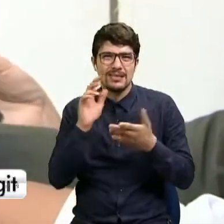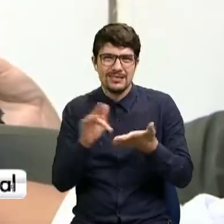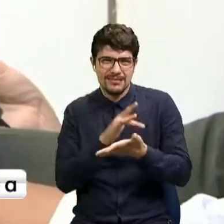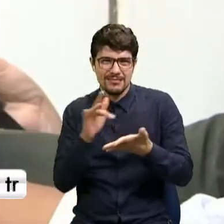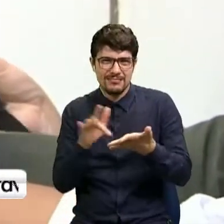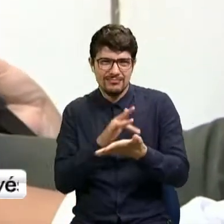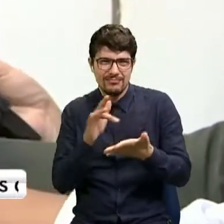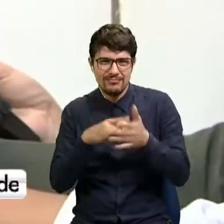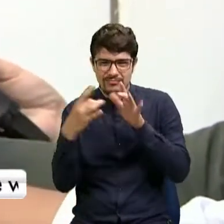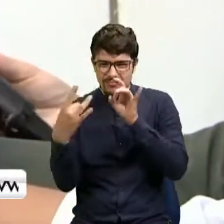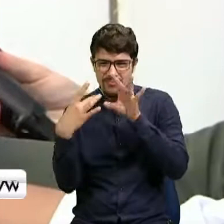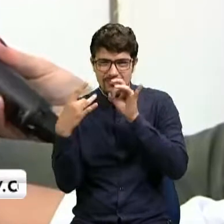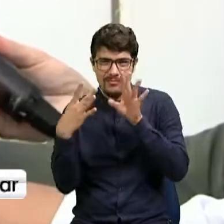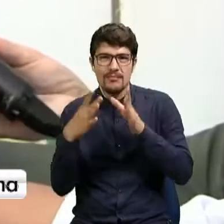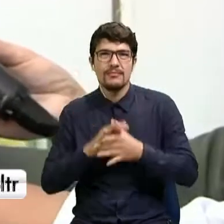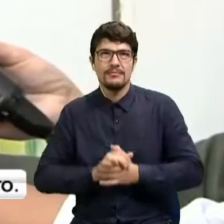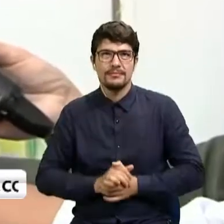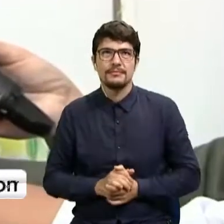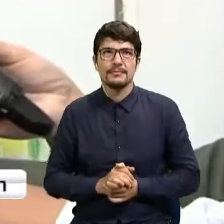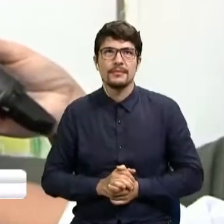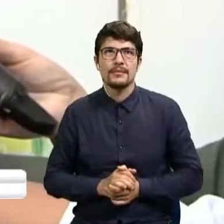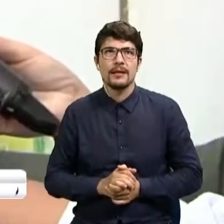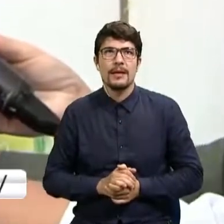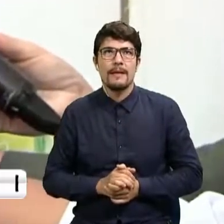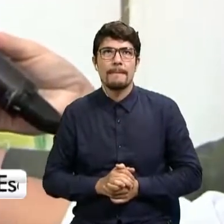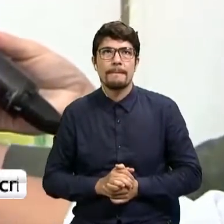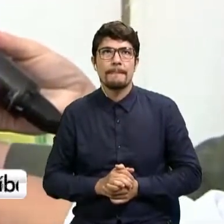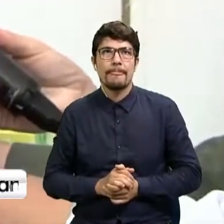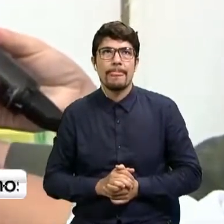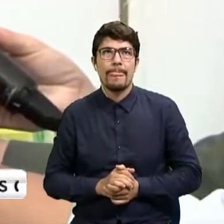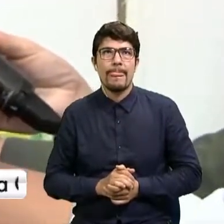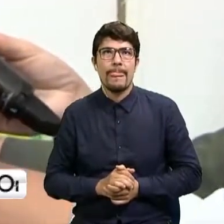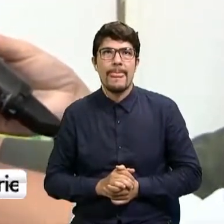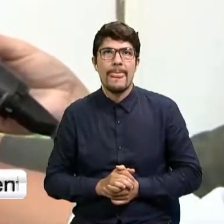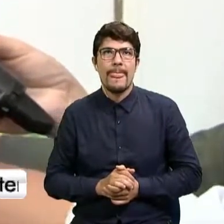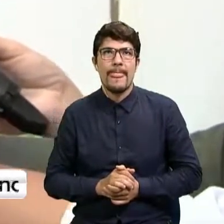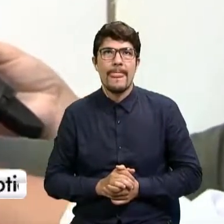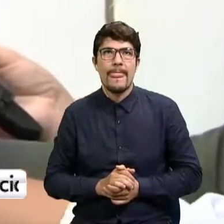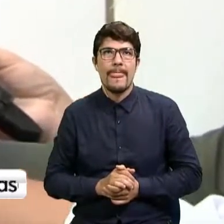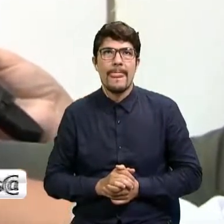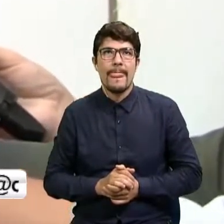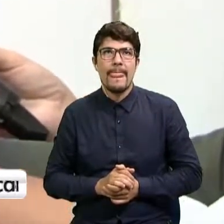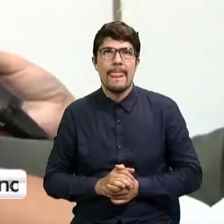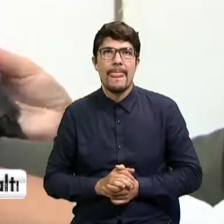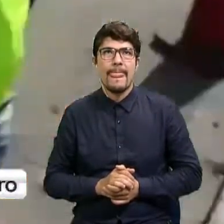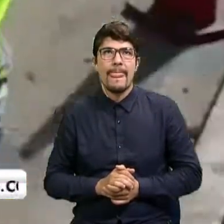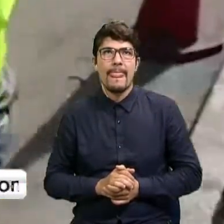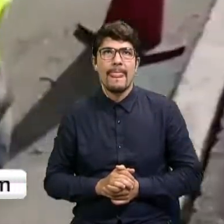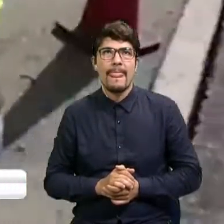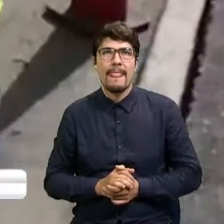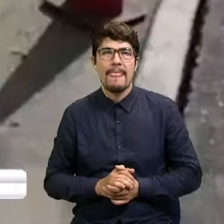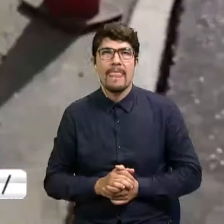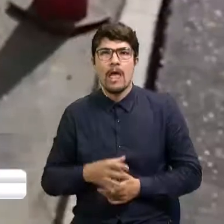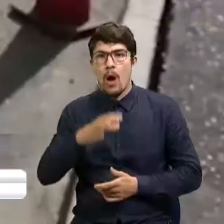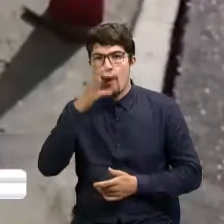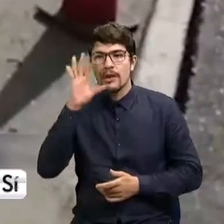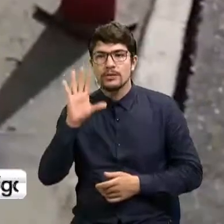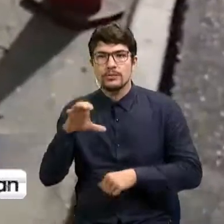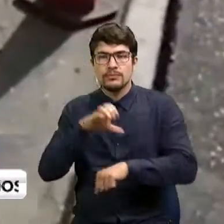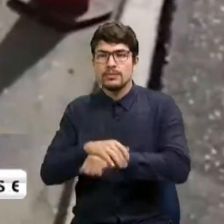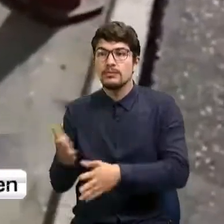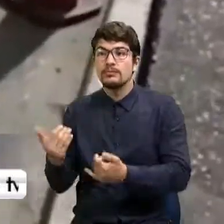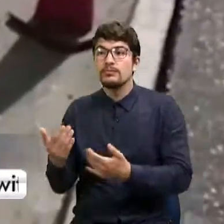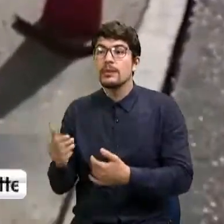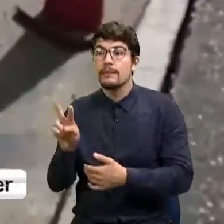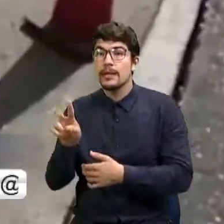medio para vencer la disidencia de colocar los vídeos o publicar fotografías en las redes sociales el detenido intimidado a la joven